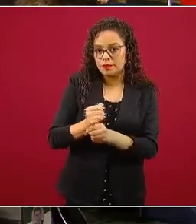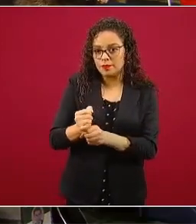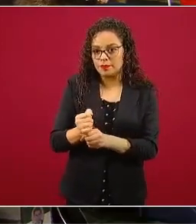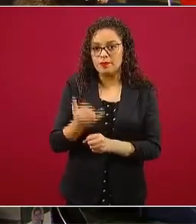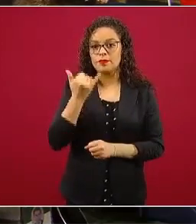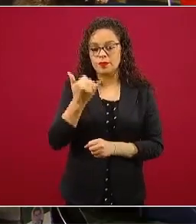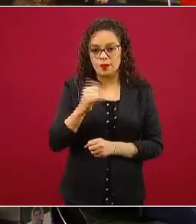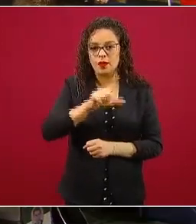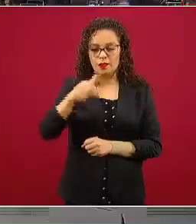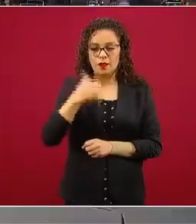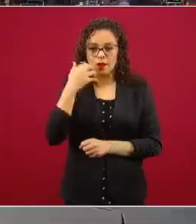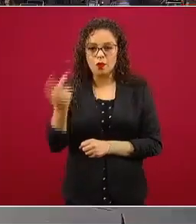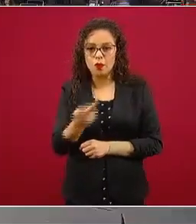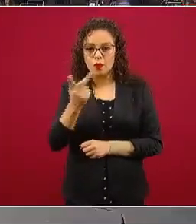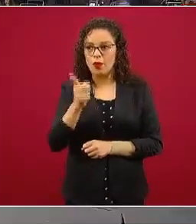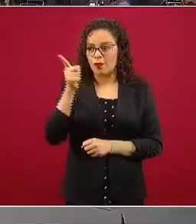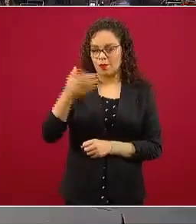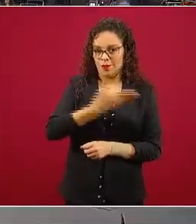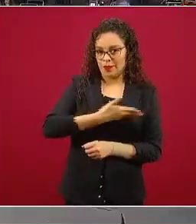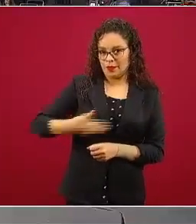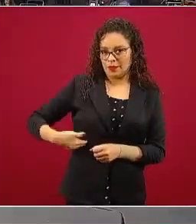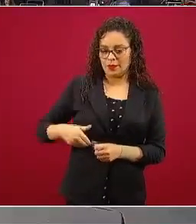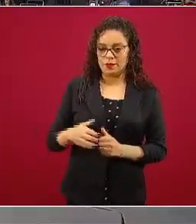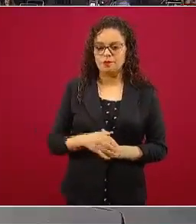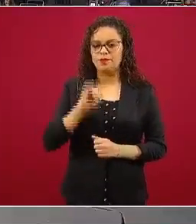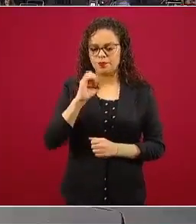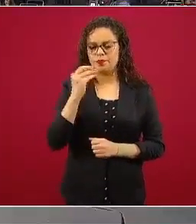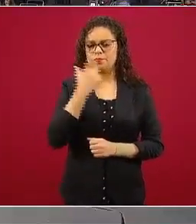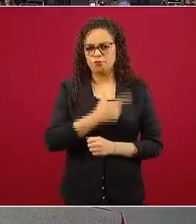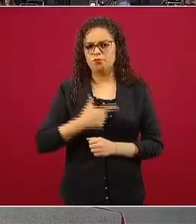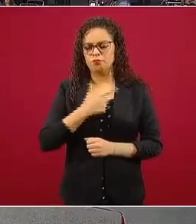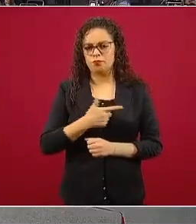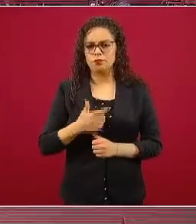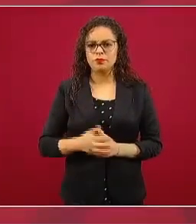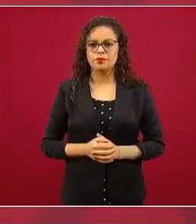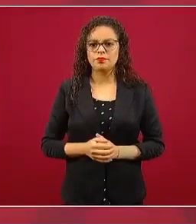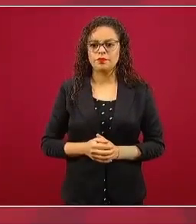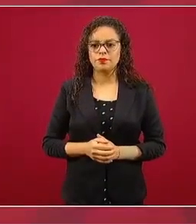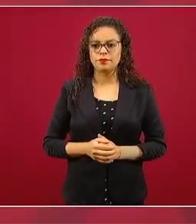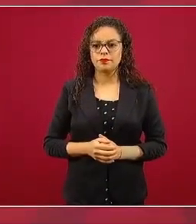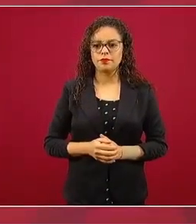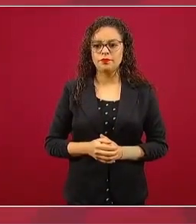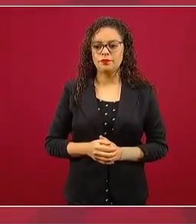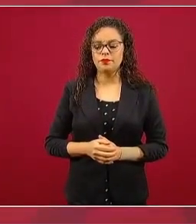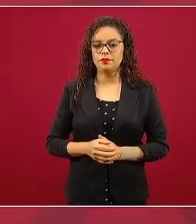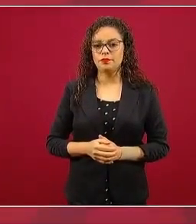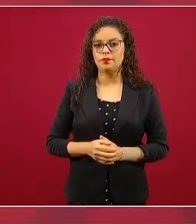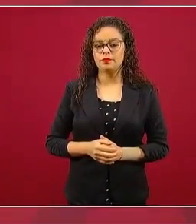otra pregunta. Gracias. Sí, con mucho gusto. La aportación nuestra en este momento para